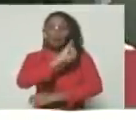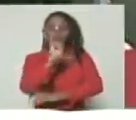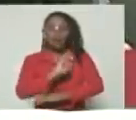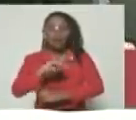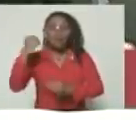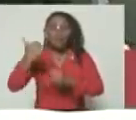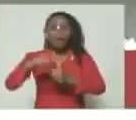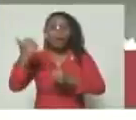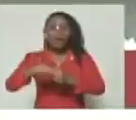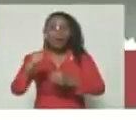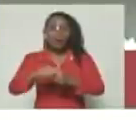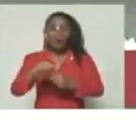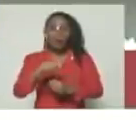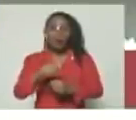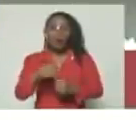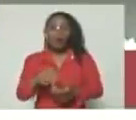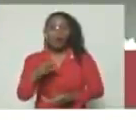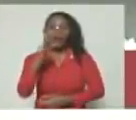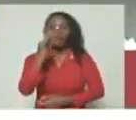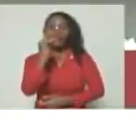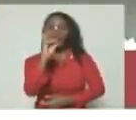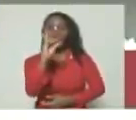Maracaibo, Fidel Madroñero.